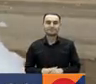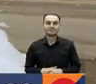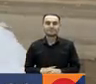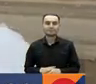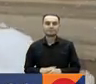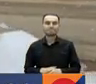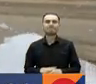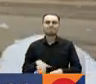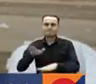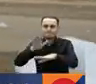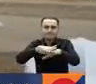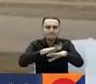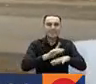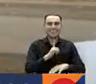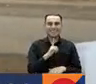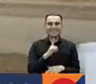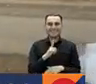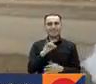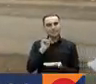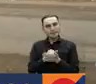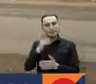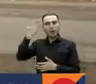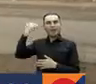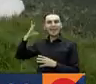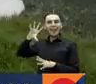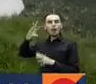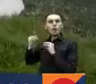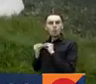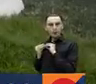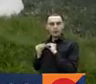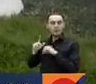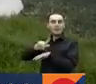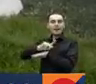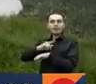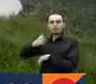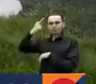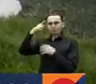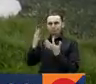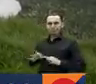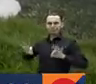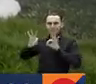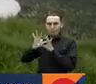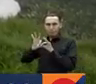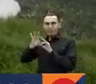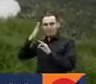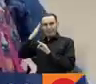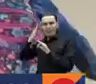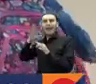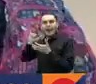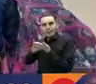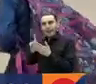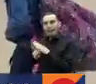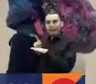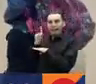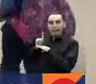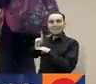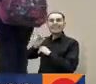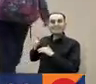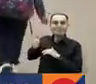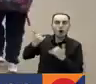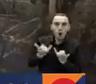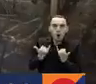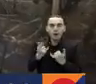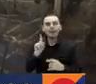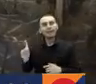El llamado es de uno de los líderes del Acuerdo Climático de París, en su momento visto como un gran logro de una generación, pues fijaba una meta global: mantener